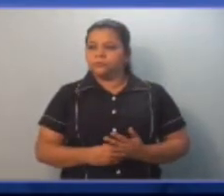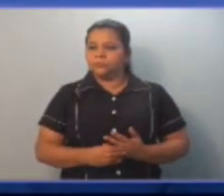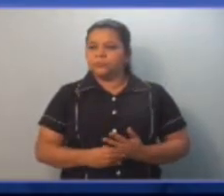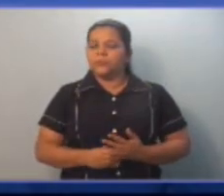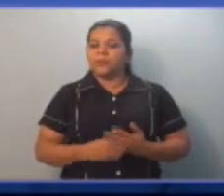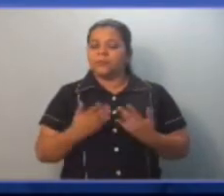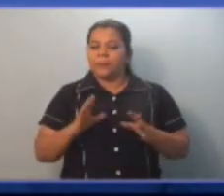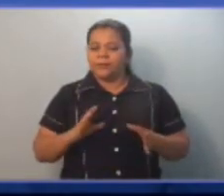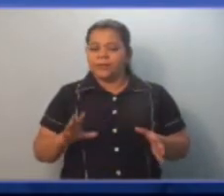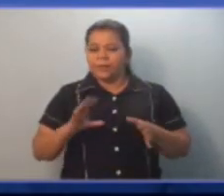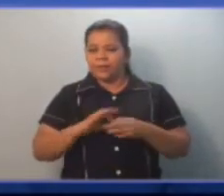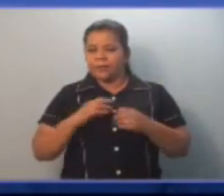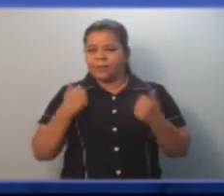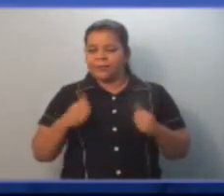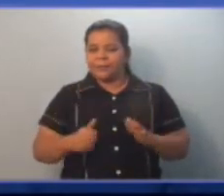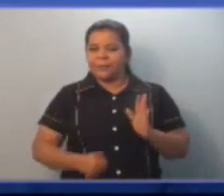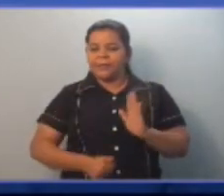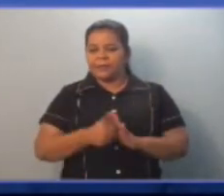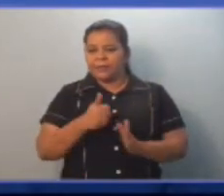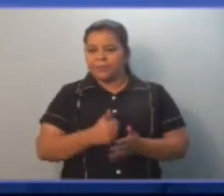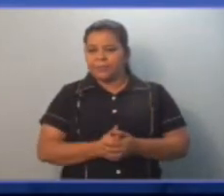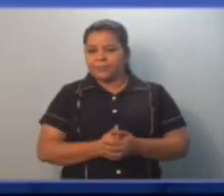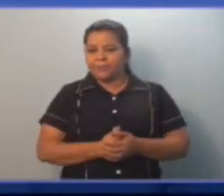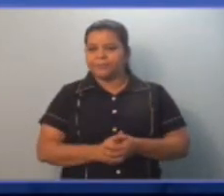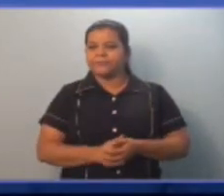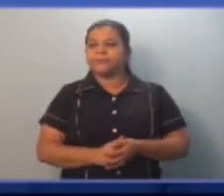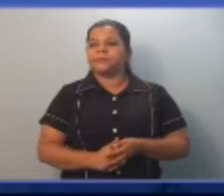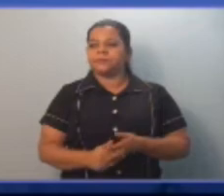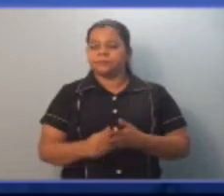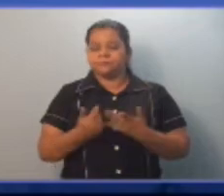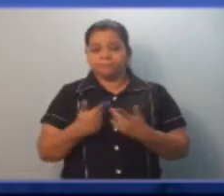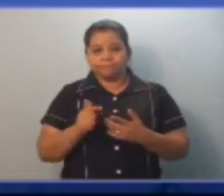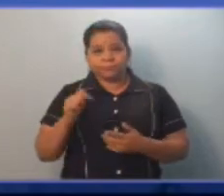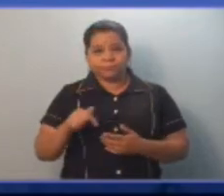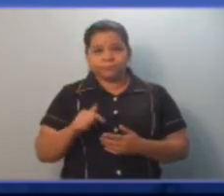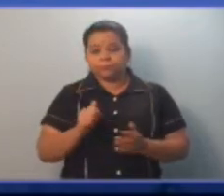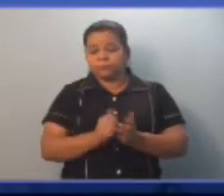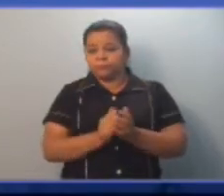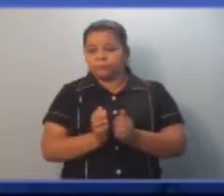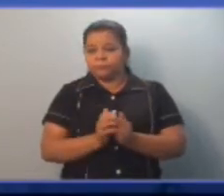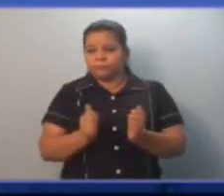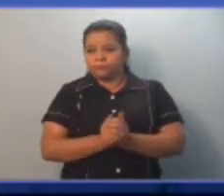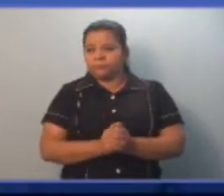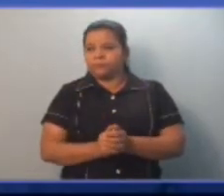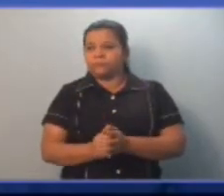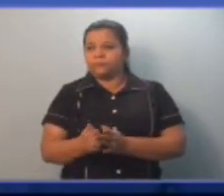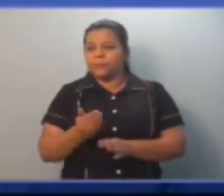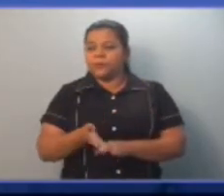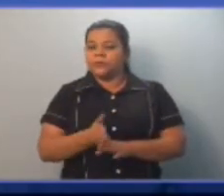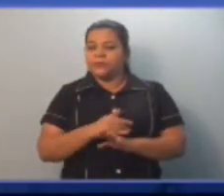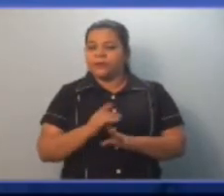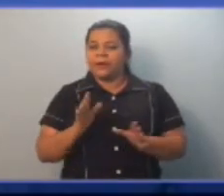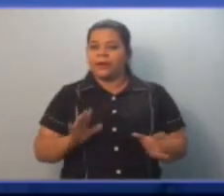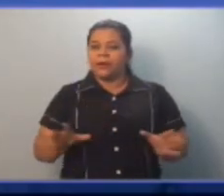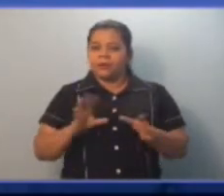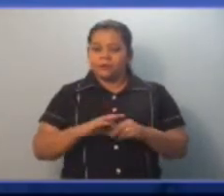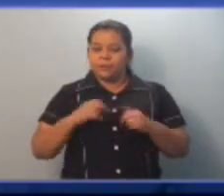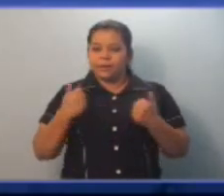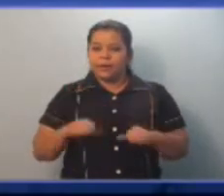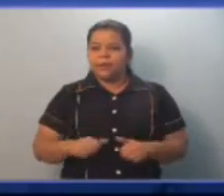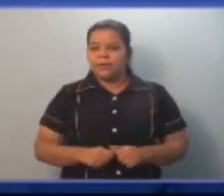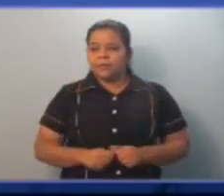lisa para que la ciudadanía conozca este tipo de falencias y de deficiencias que se dan en el interior.